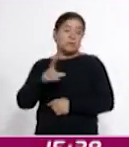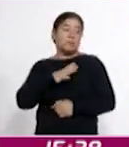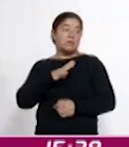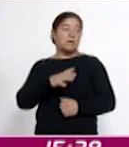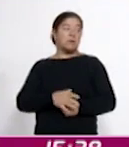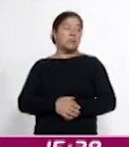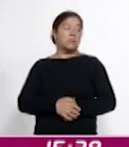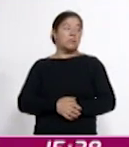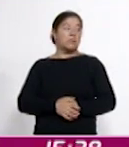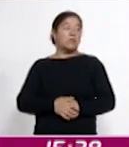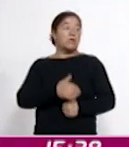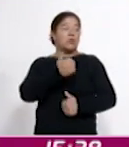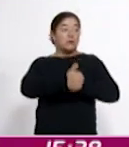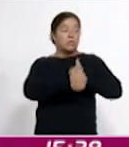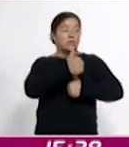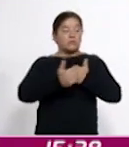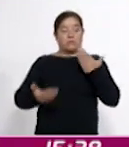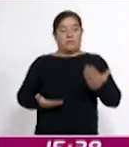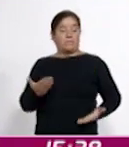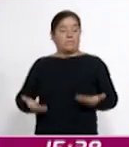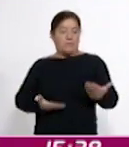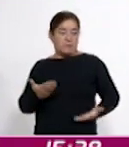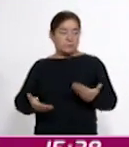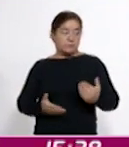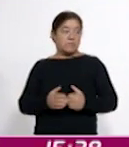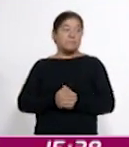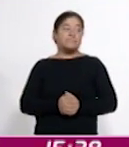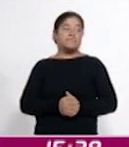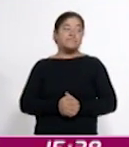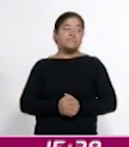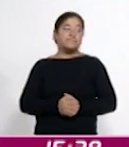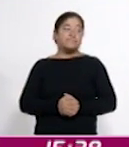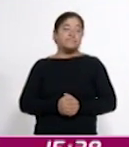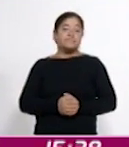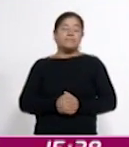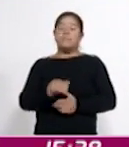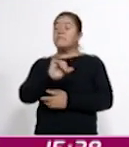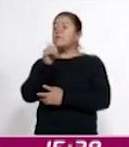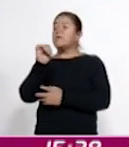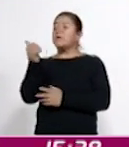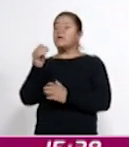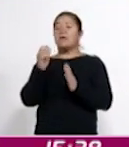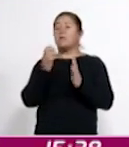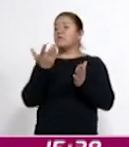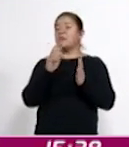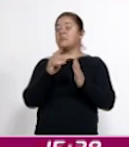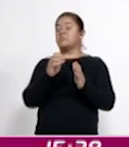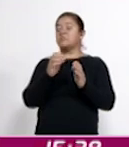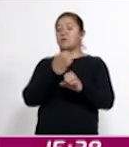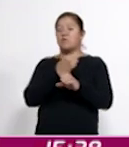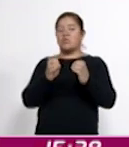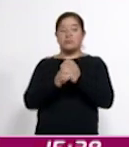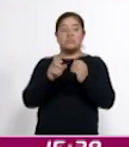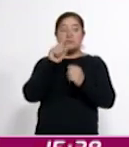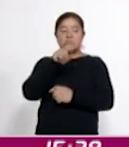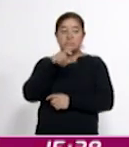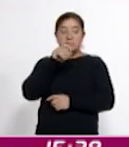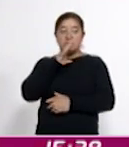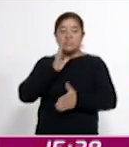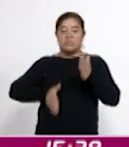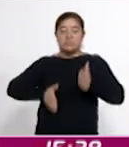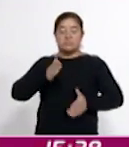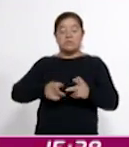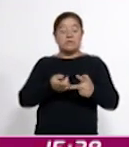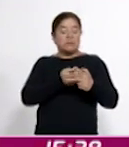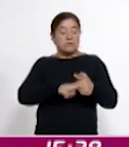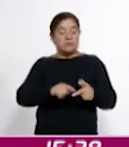serán concursos, danza y otros ejemplares más, así como el desfile. Entonces iniciaremos a las